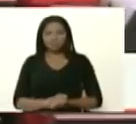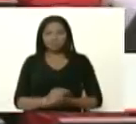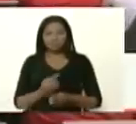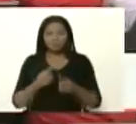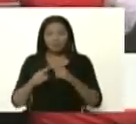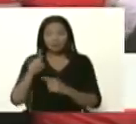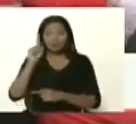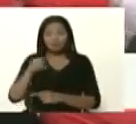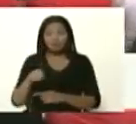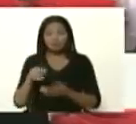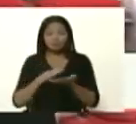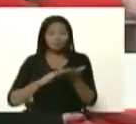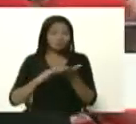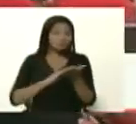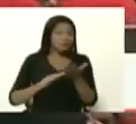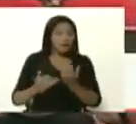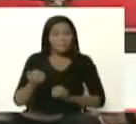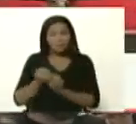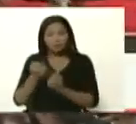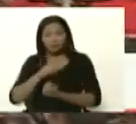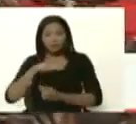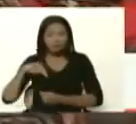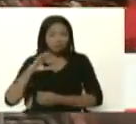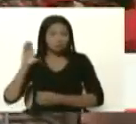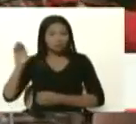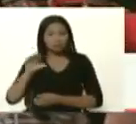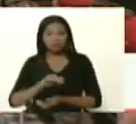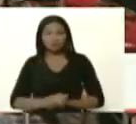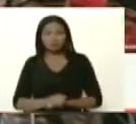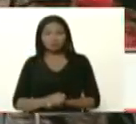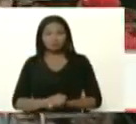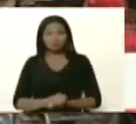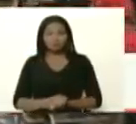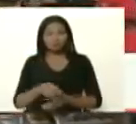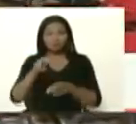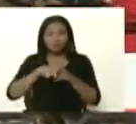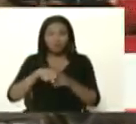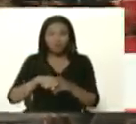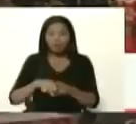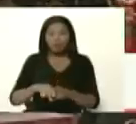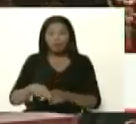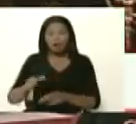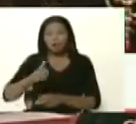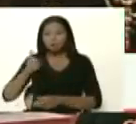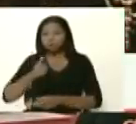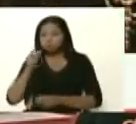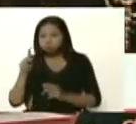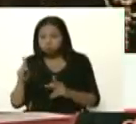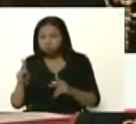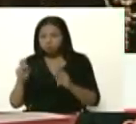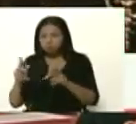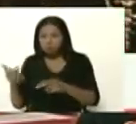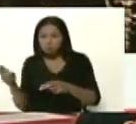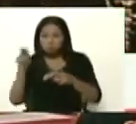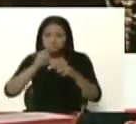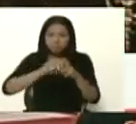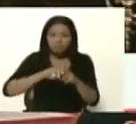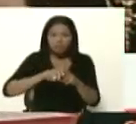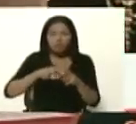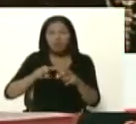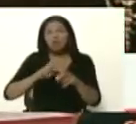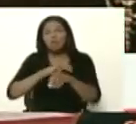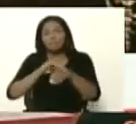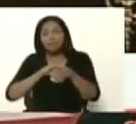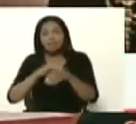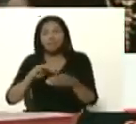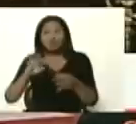realmente consolidarnos como un país autónomo e independiente. Ahí, bueno, nos sentamos en una oportunidad con el compañero mayor general Néstor Reverol, que nos me